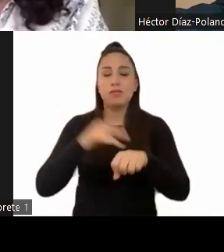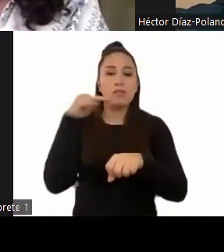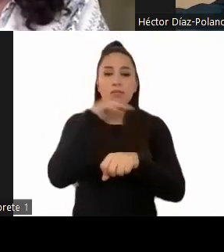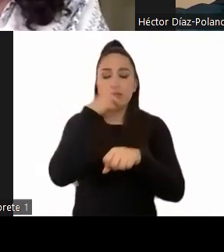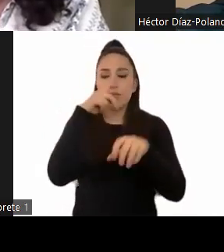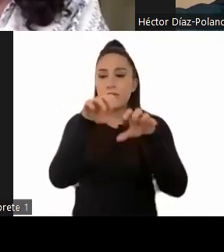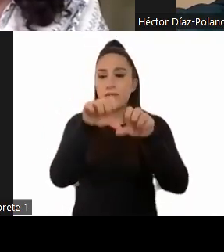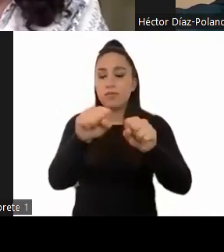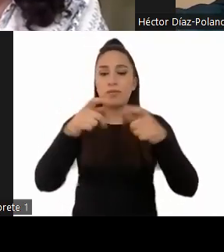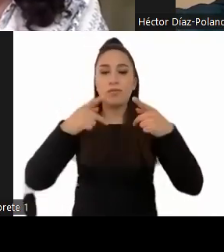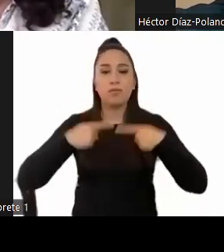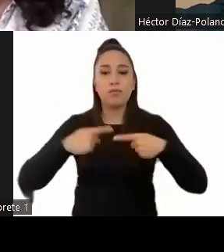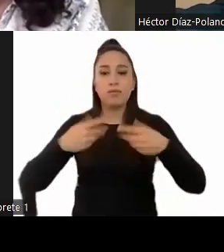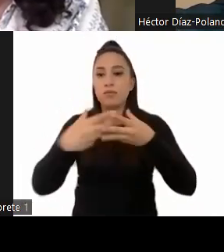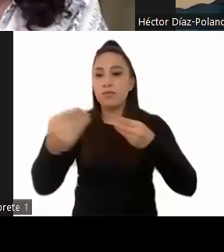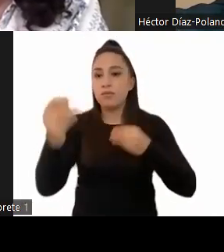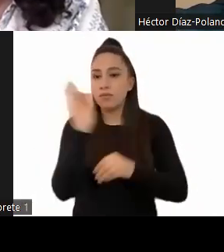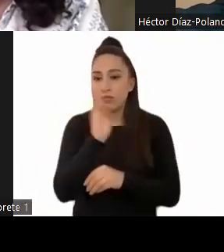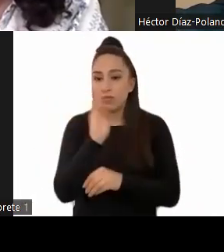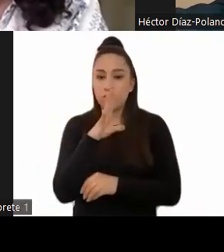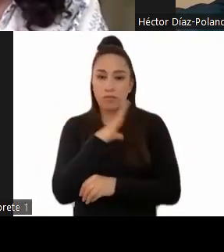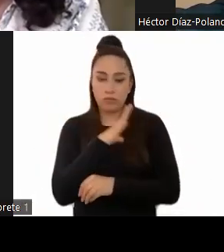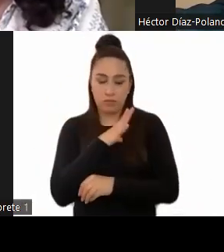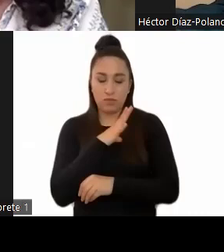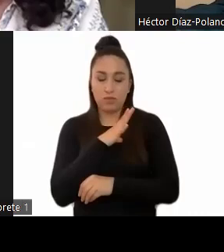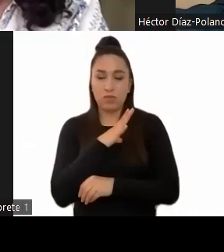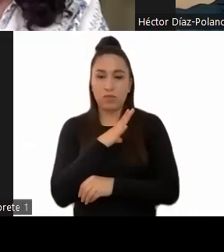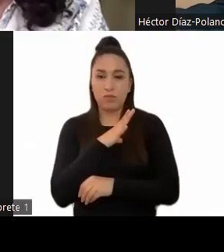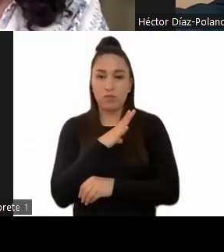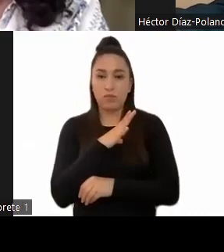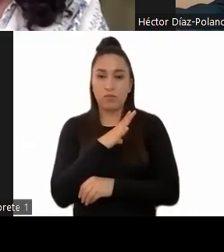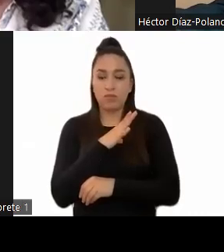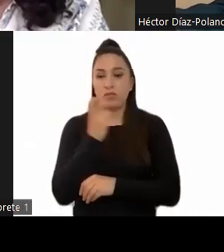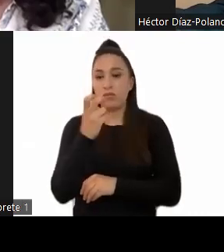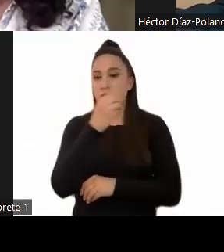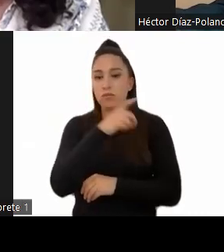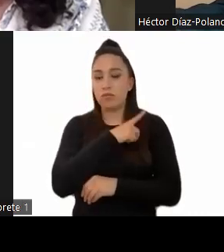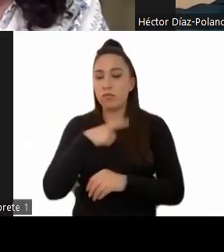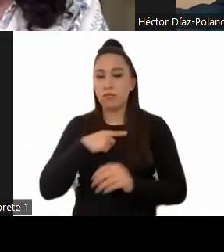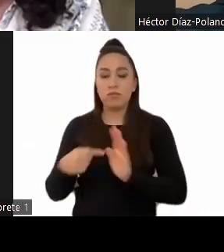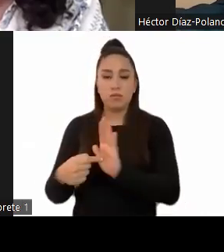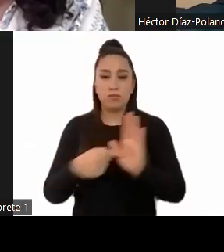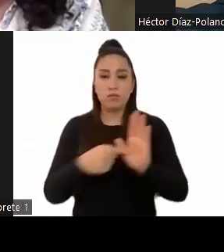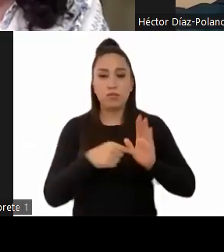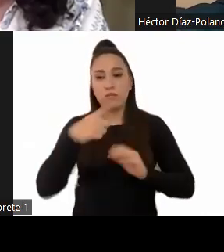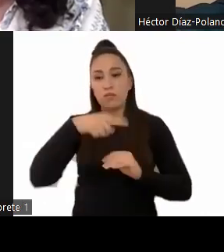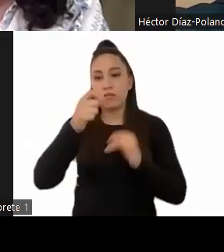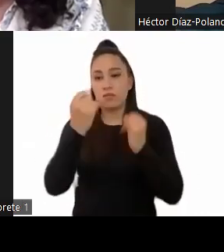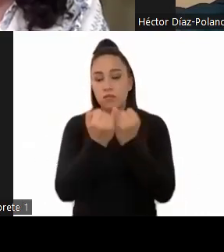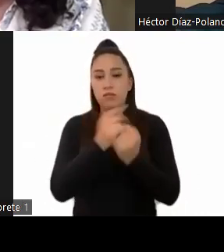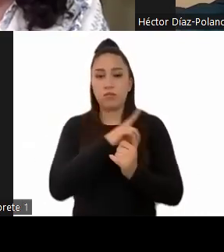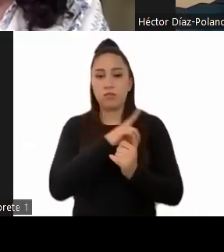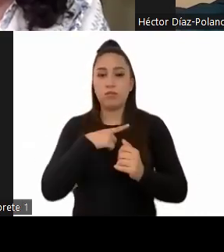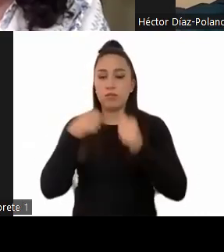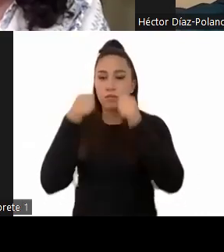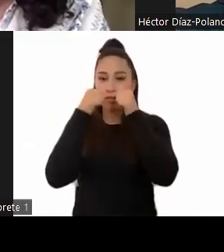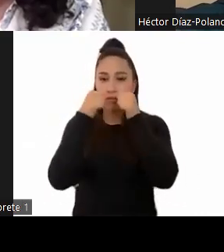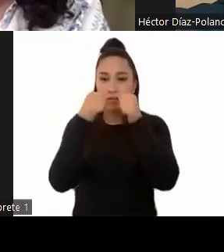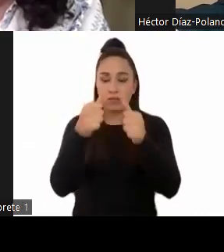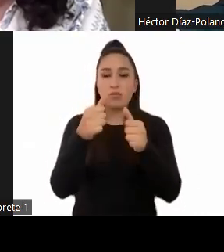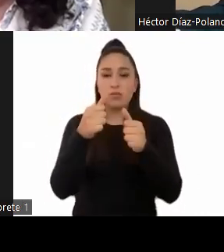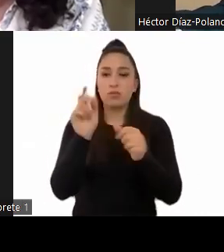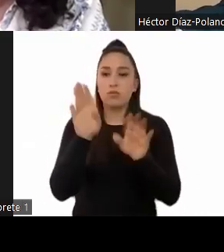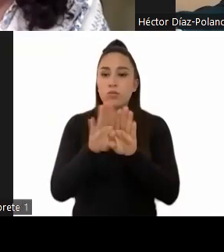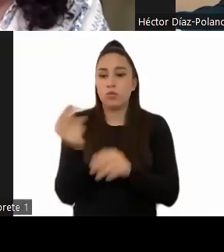el tema de búsquedas de desaparecidos que debe de evidenciarse y debe de atenderse a a la urgencia